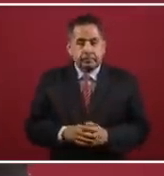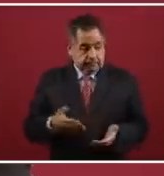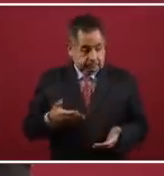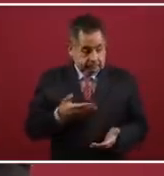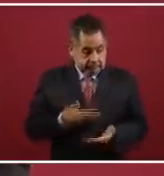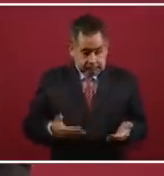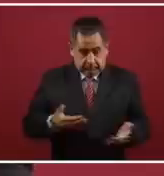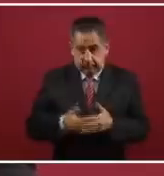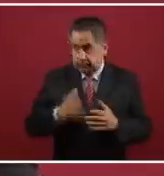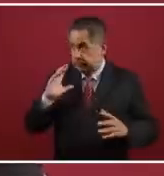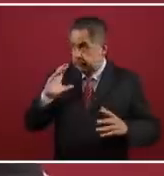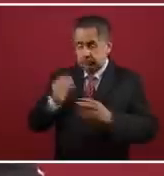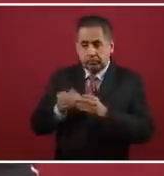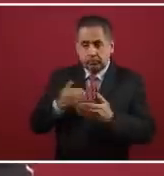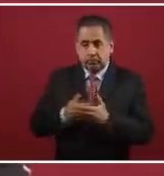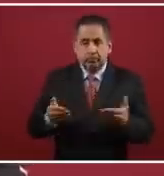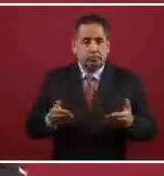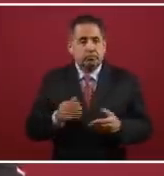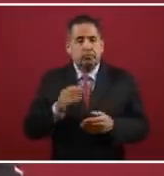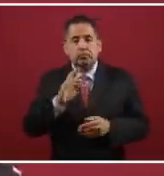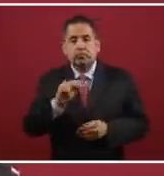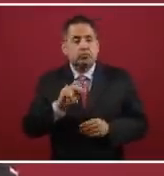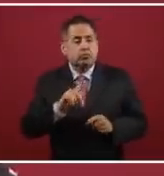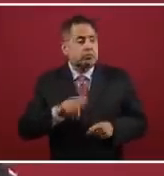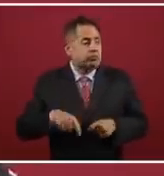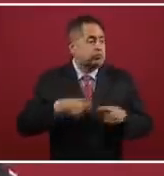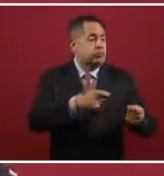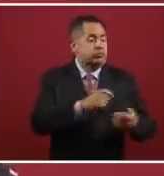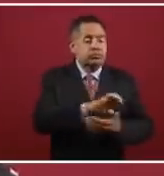ahora no se han entregado